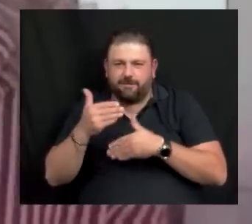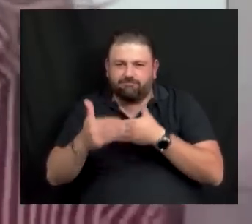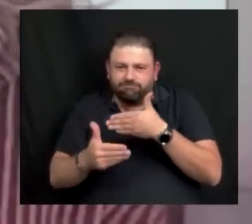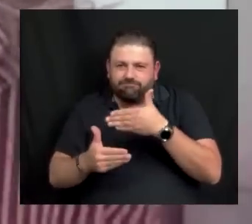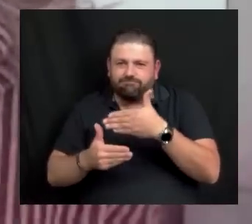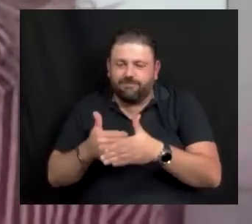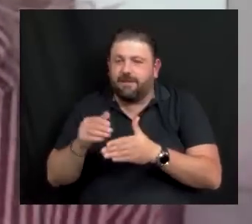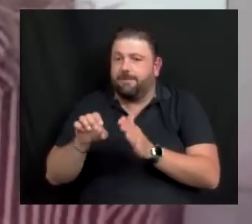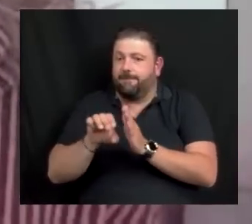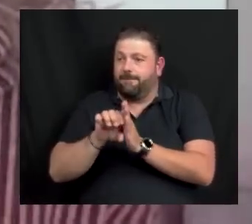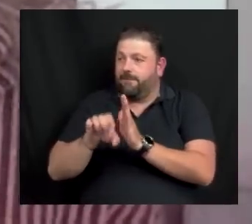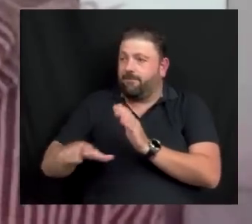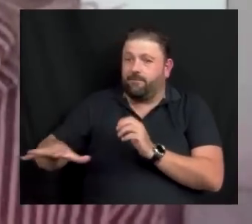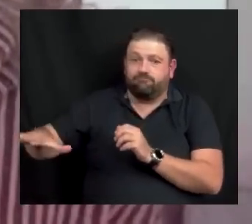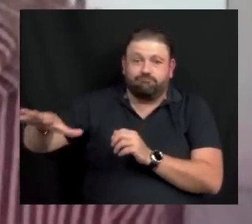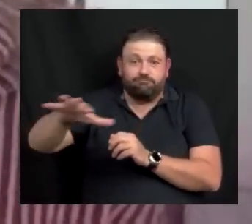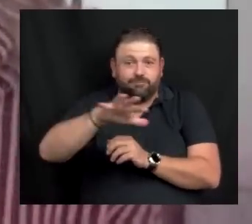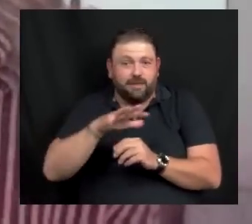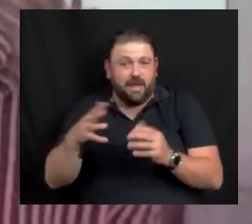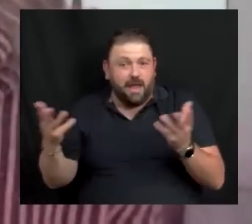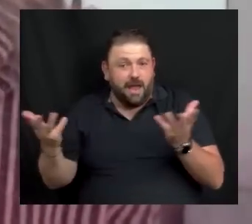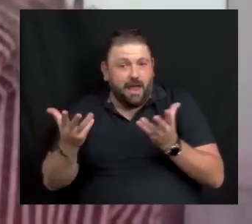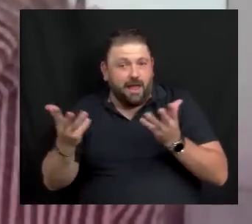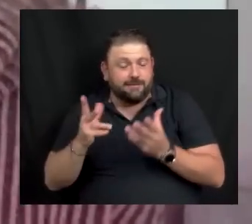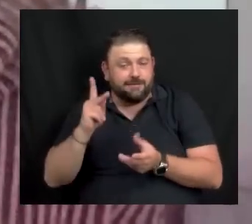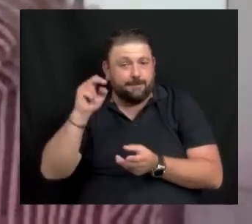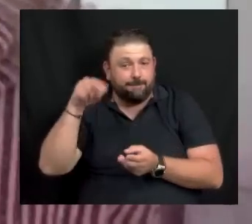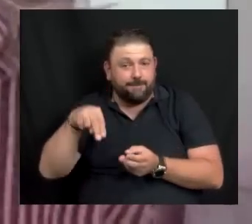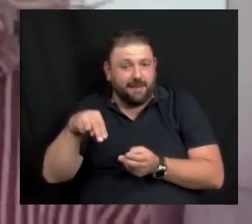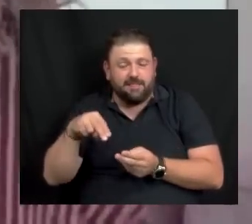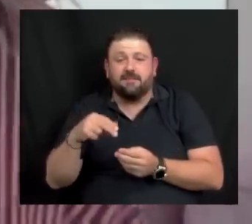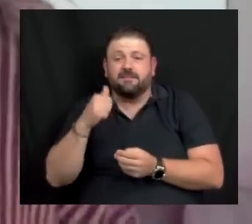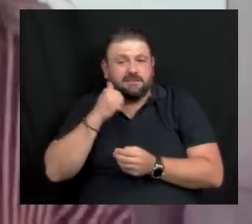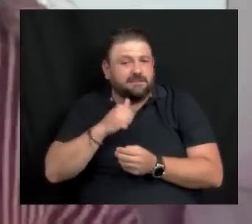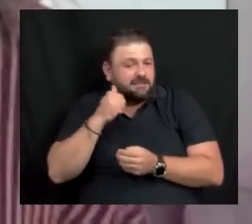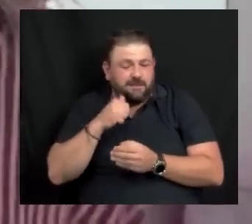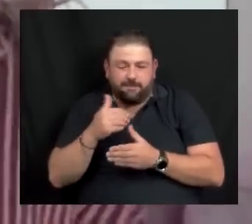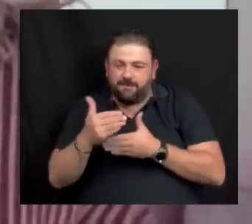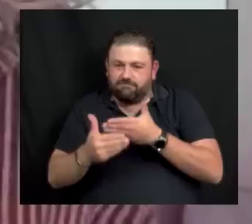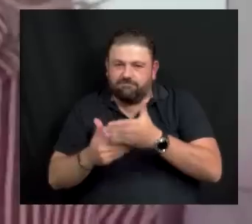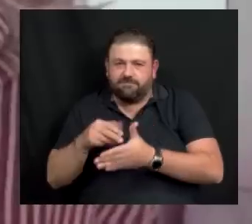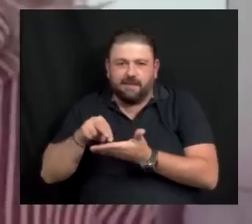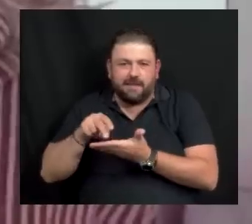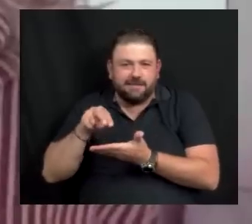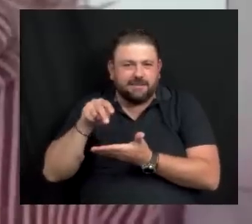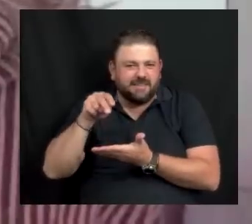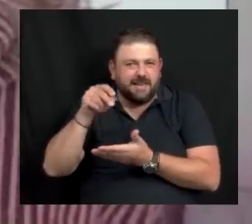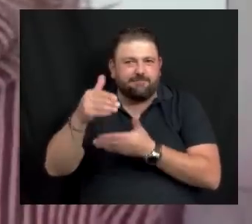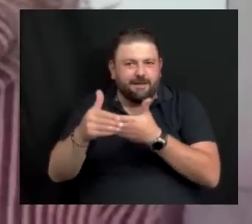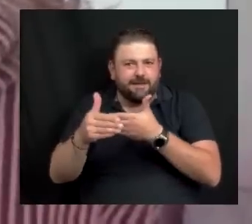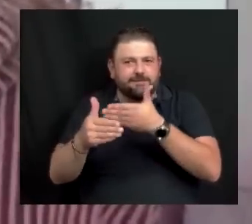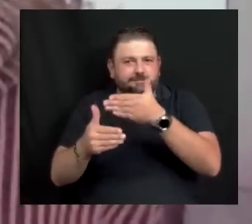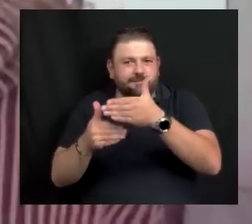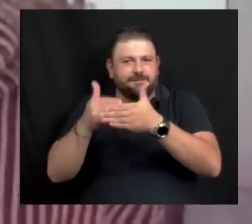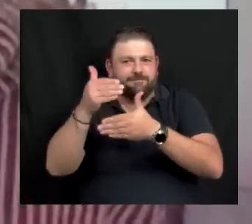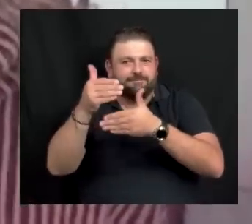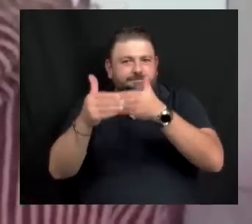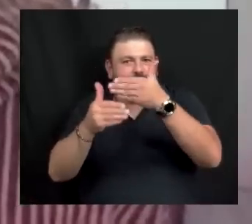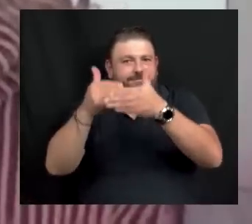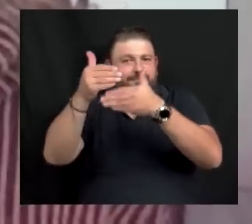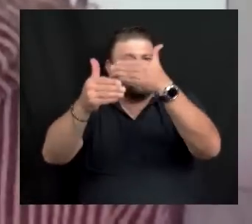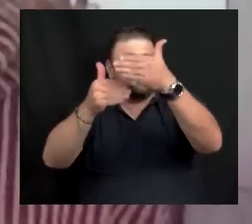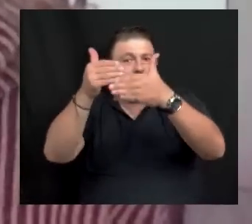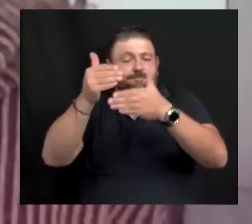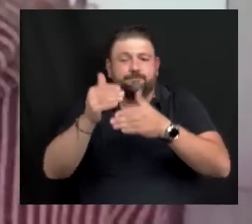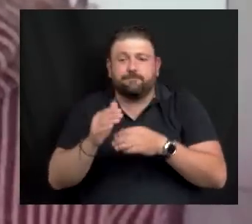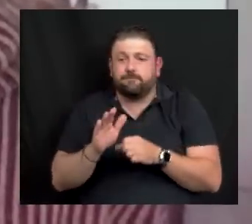sobre esa escalerita, vamos a llegar hacia la altura que nosotros queremos llegar. Si tú nos quieres esperar abajo y esperar y vernos cómo subes, es tu